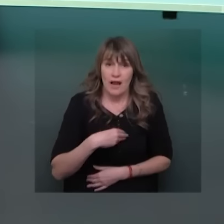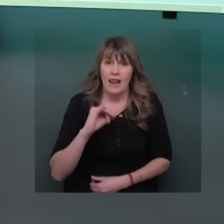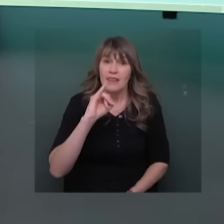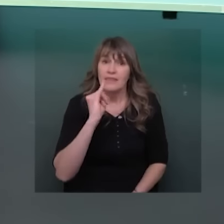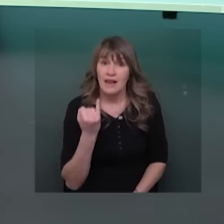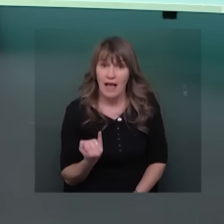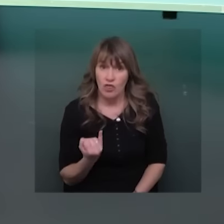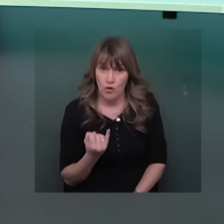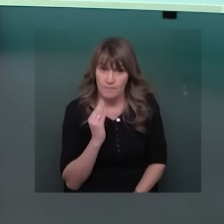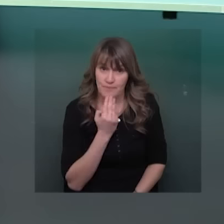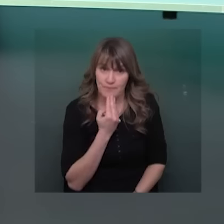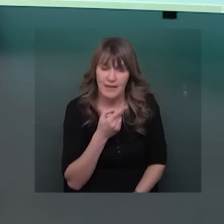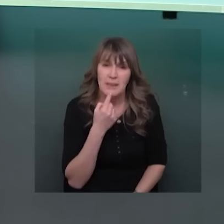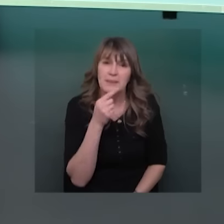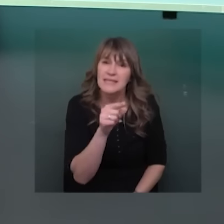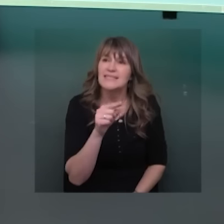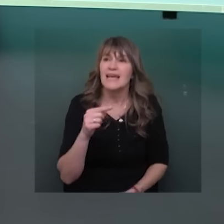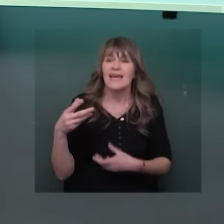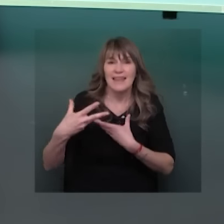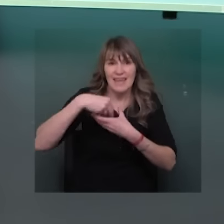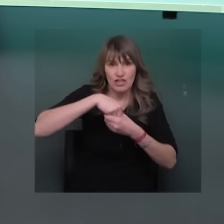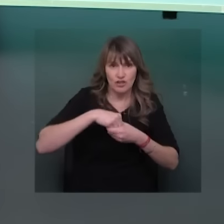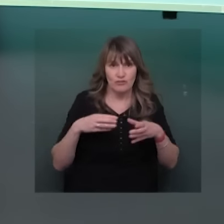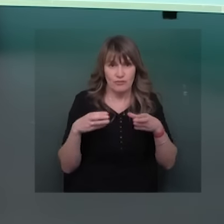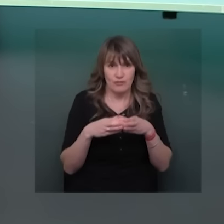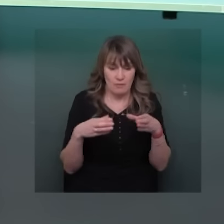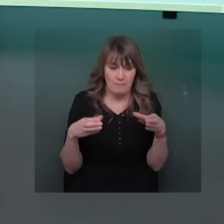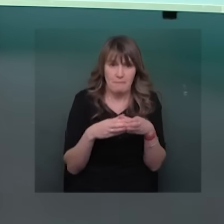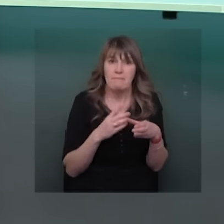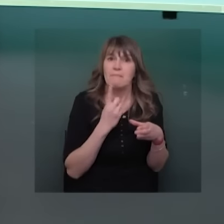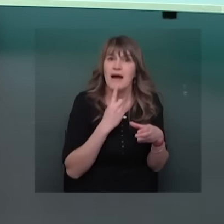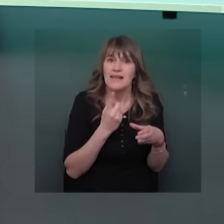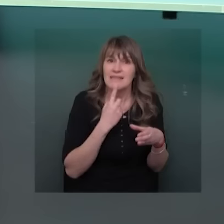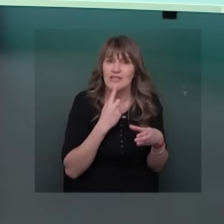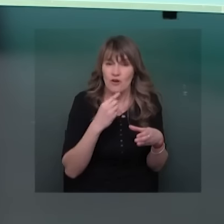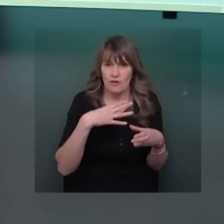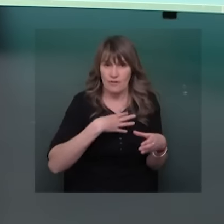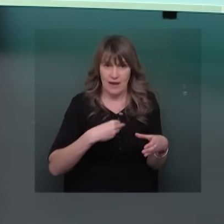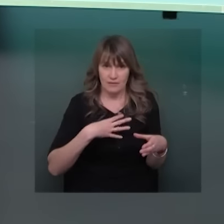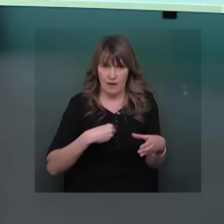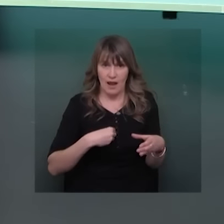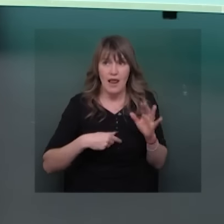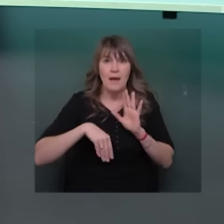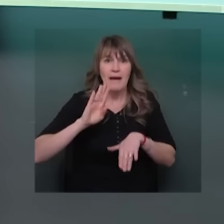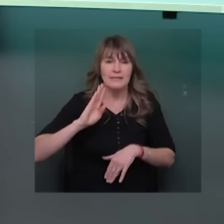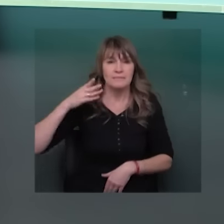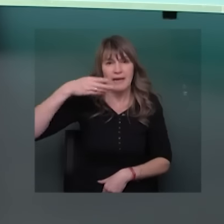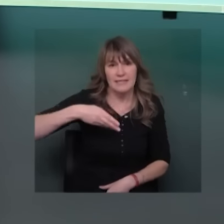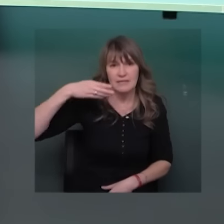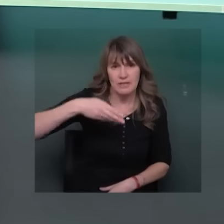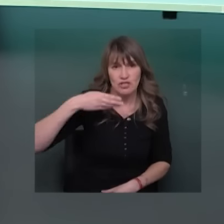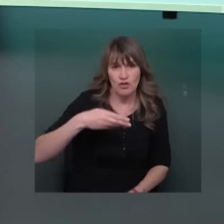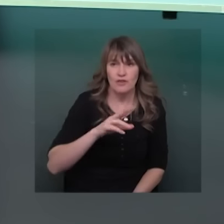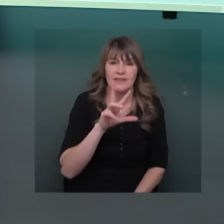aseguró que si la interna de su partido el Partido Nacional es la que reúne mayor participación en las elecciones del